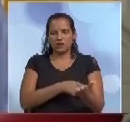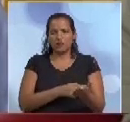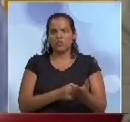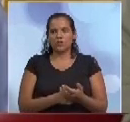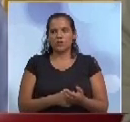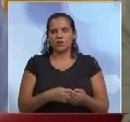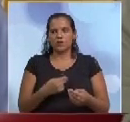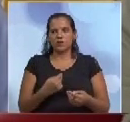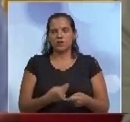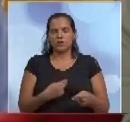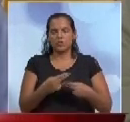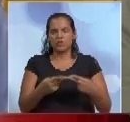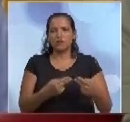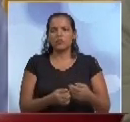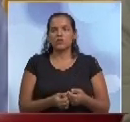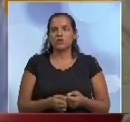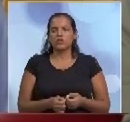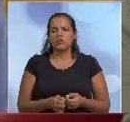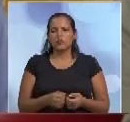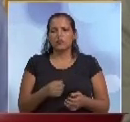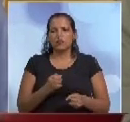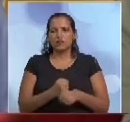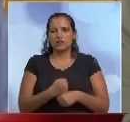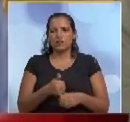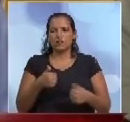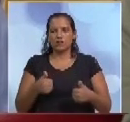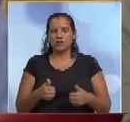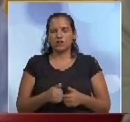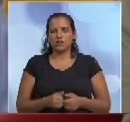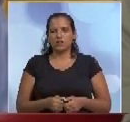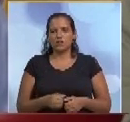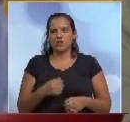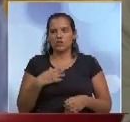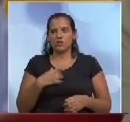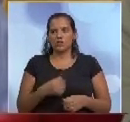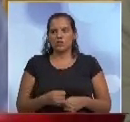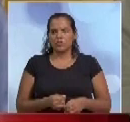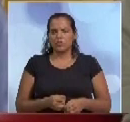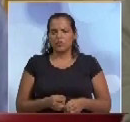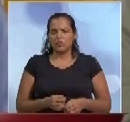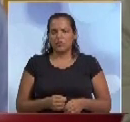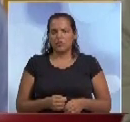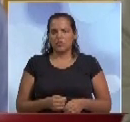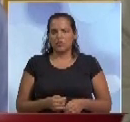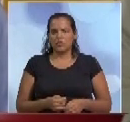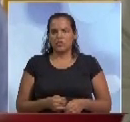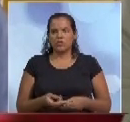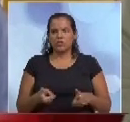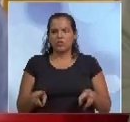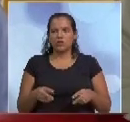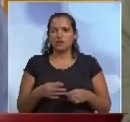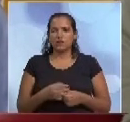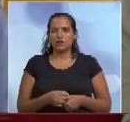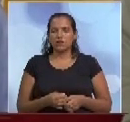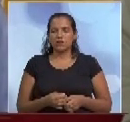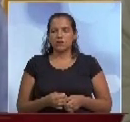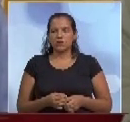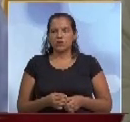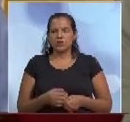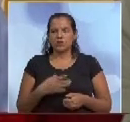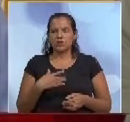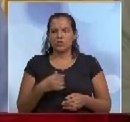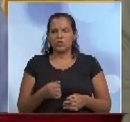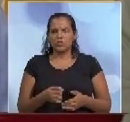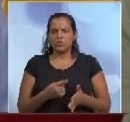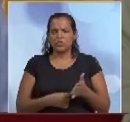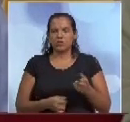se retroalimenten de manera crítica y positiva y a la vez que se